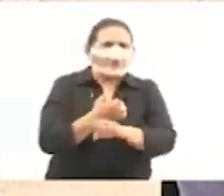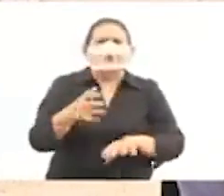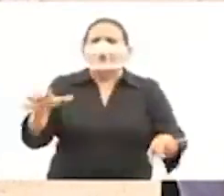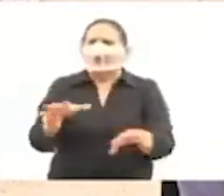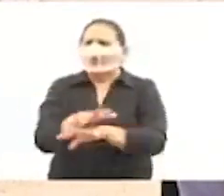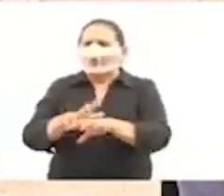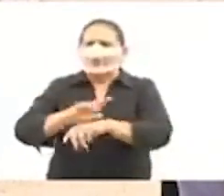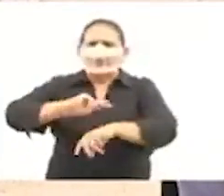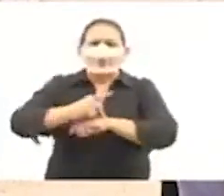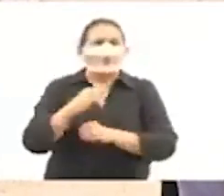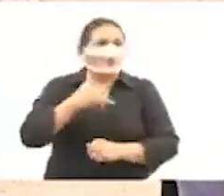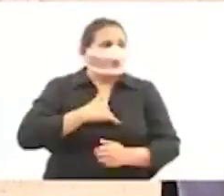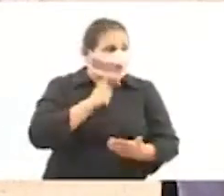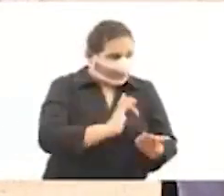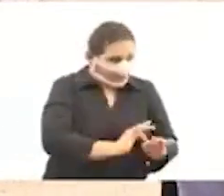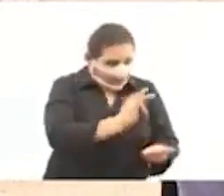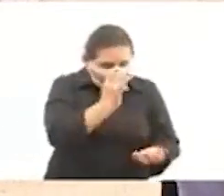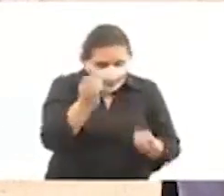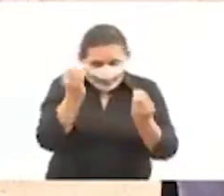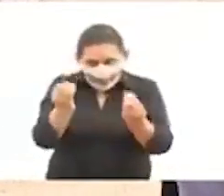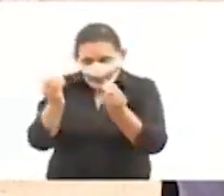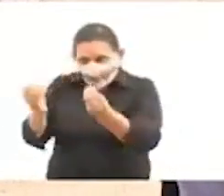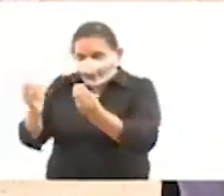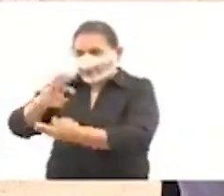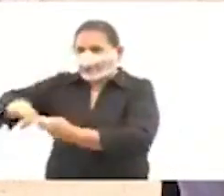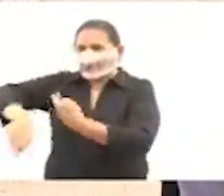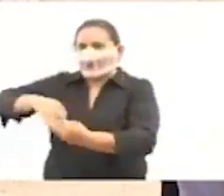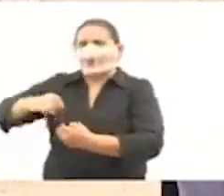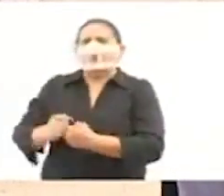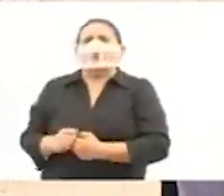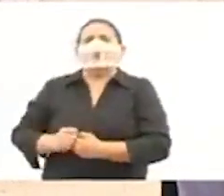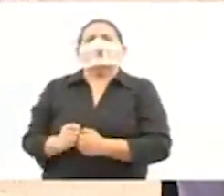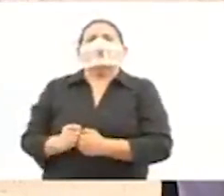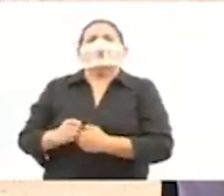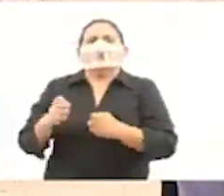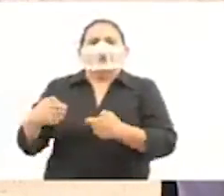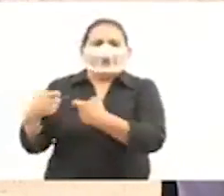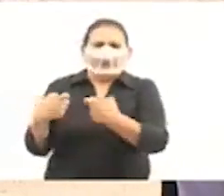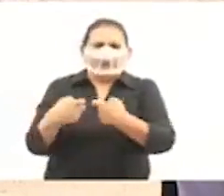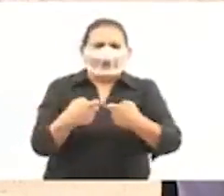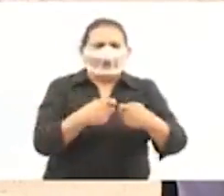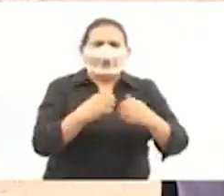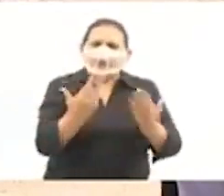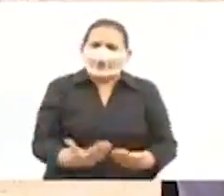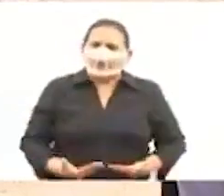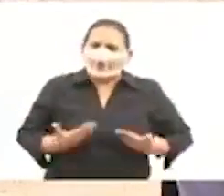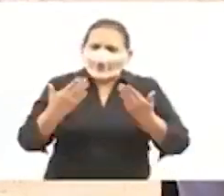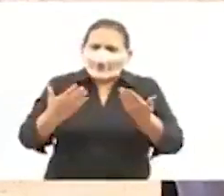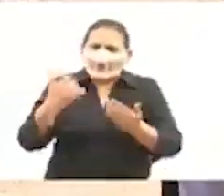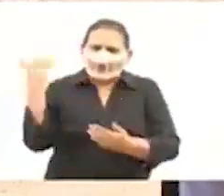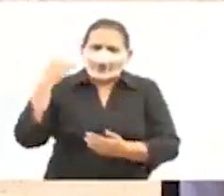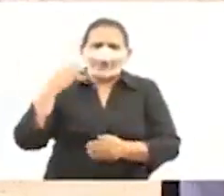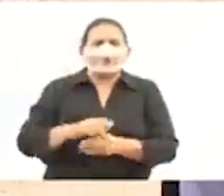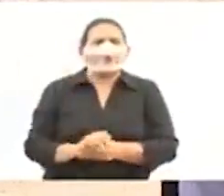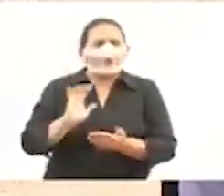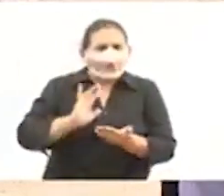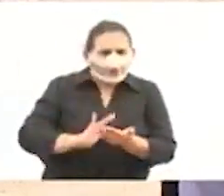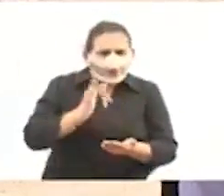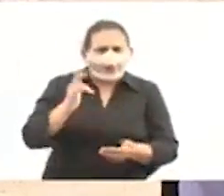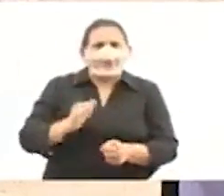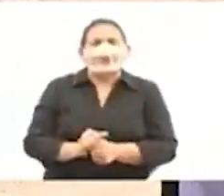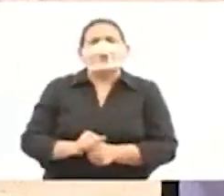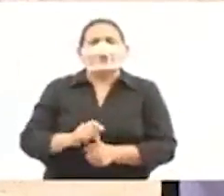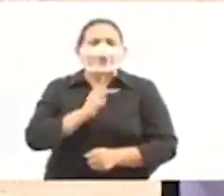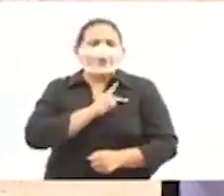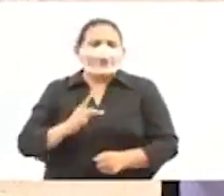mucho a todos los socios inversionistas de esta empresa que estén confiando en yucatán le agradezco también a julián zacarías kuri